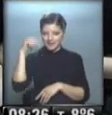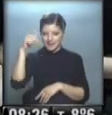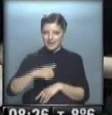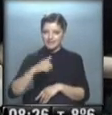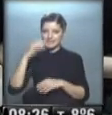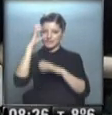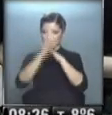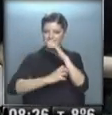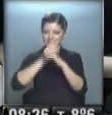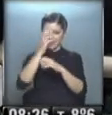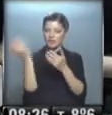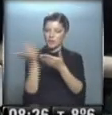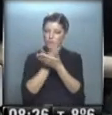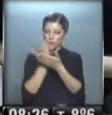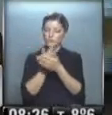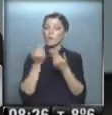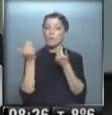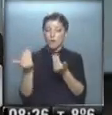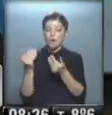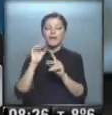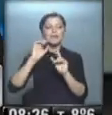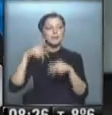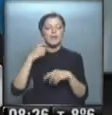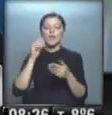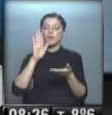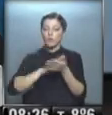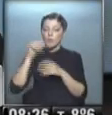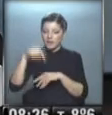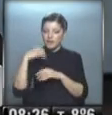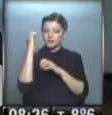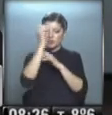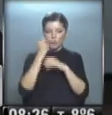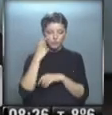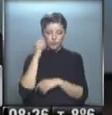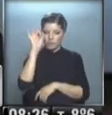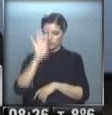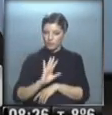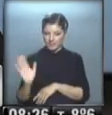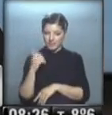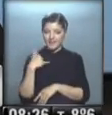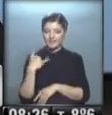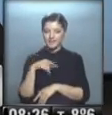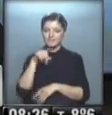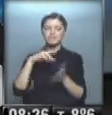de satélites, que tenga el dominio absoluto sobre ellos? ¿Qué significa también?